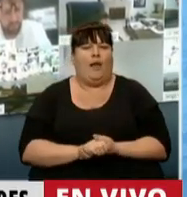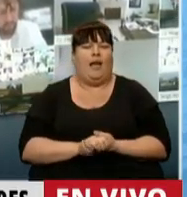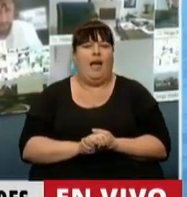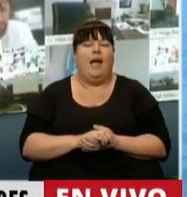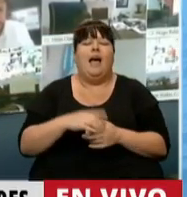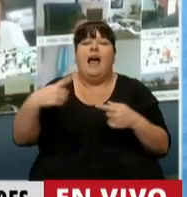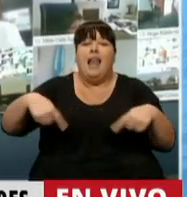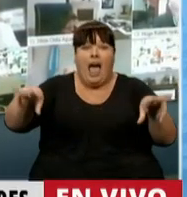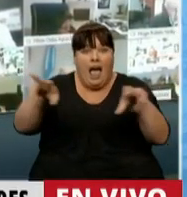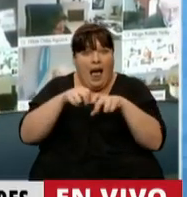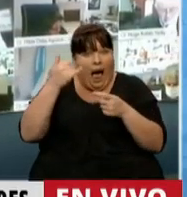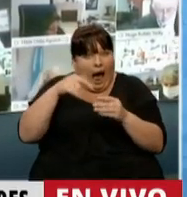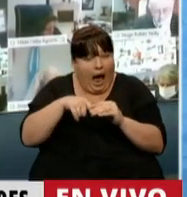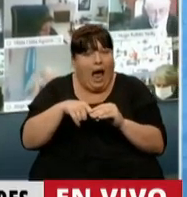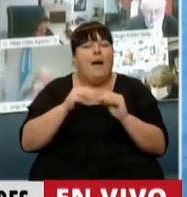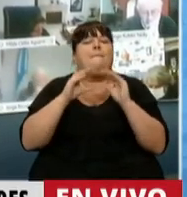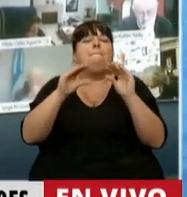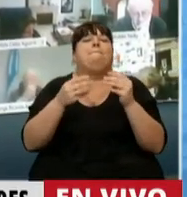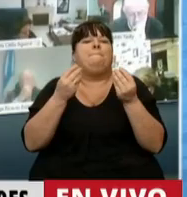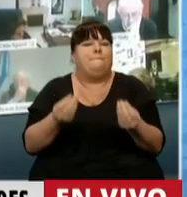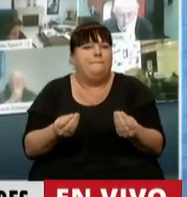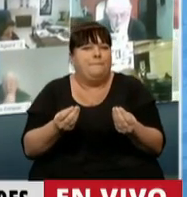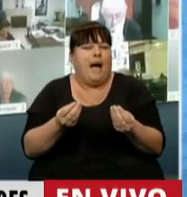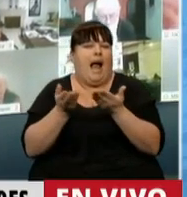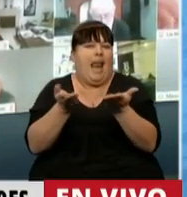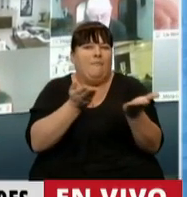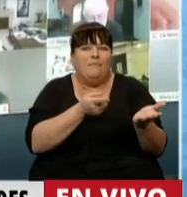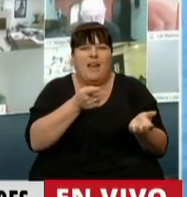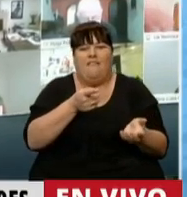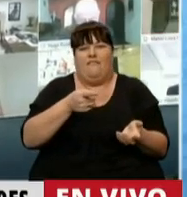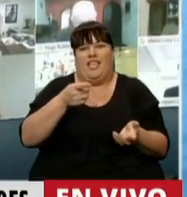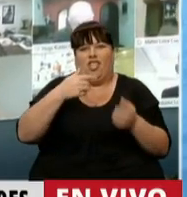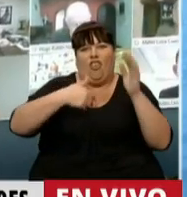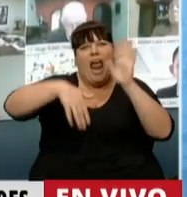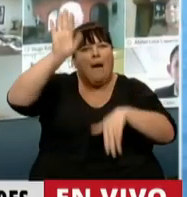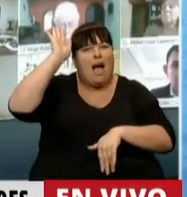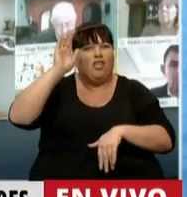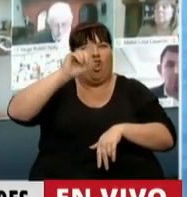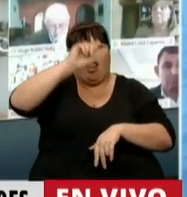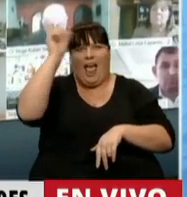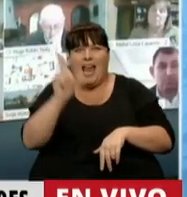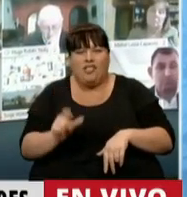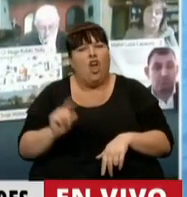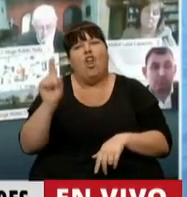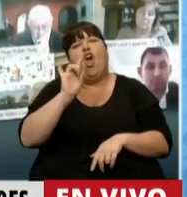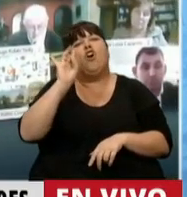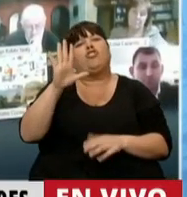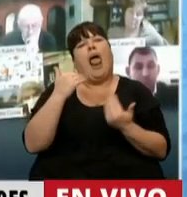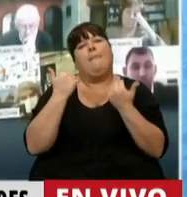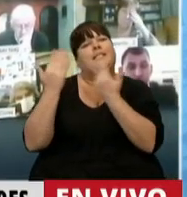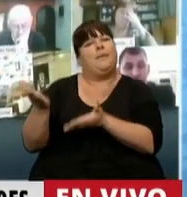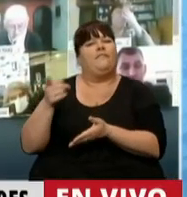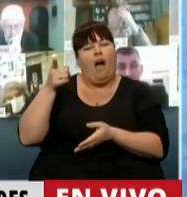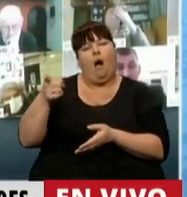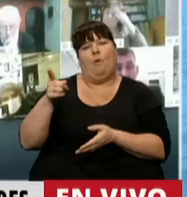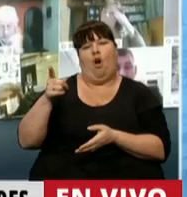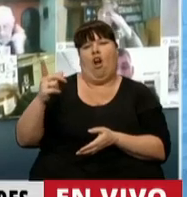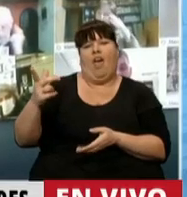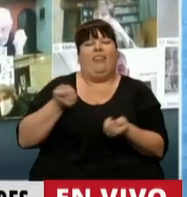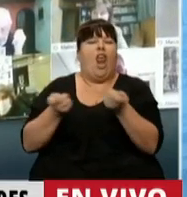los recursos al servicio de las verdaderas mayorías nacionales y no al servicio de